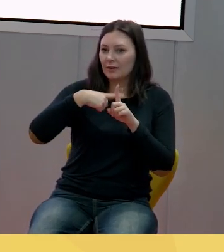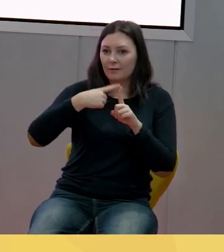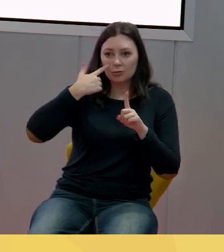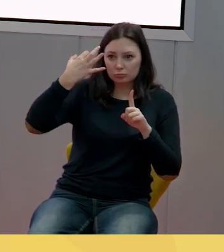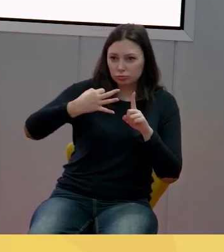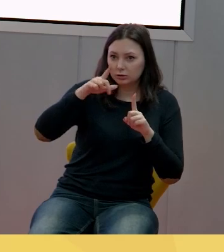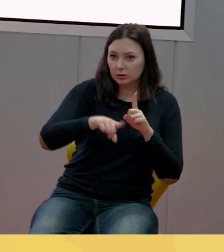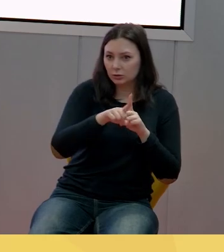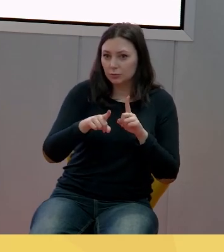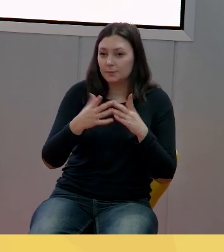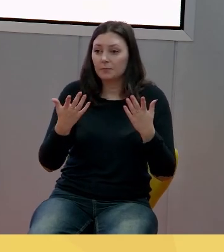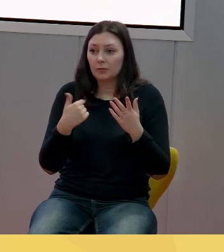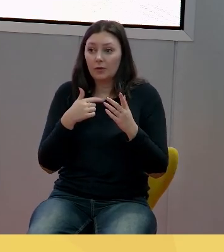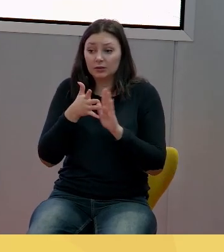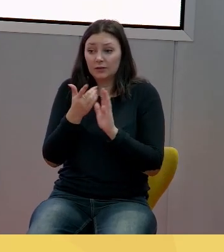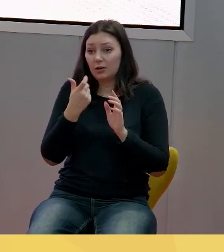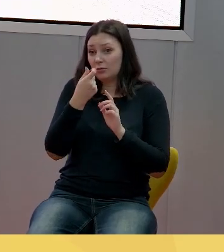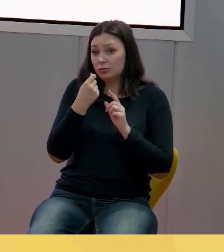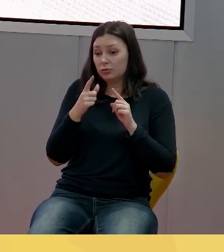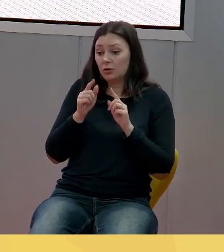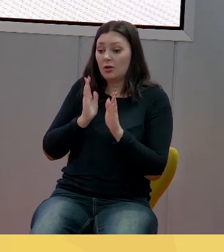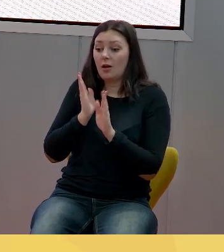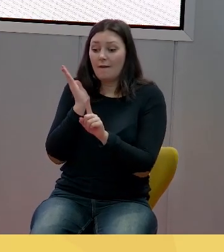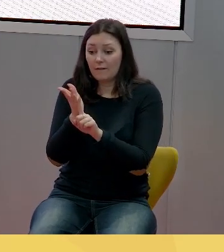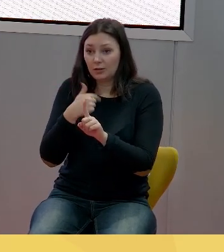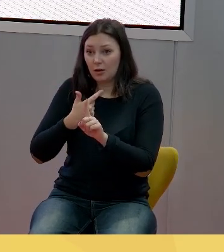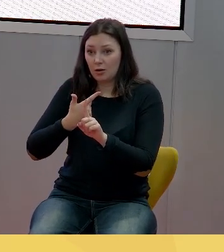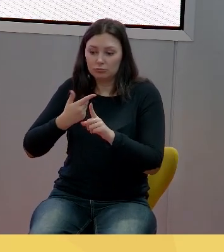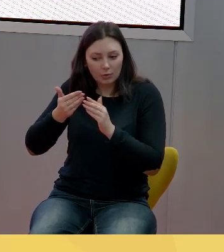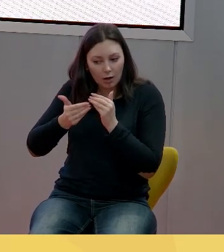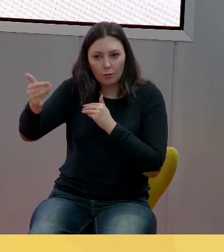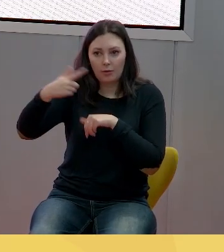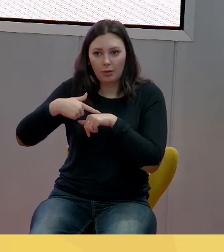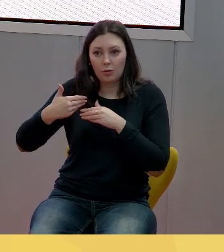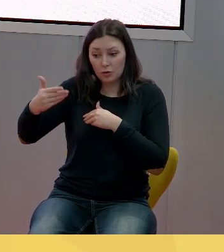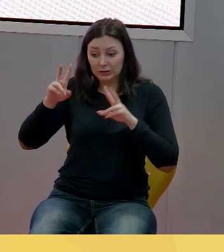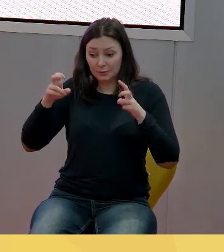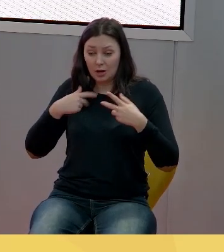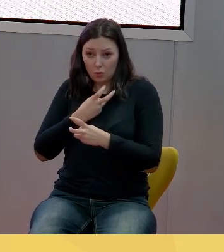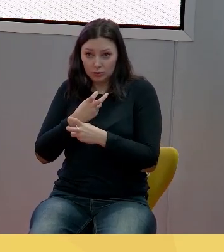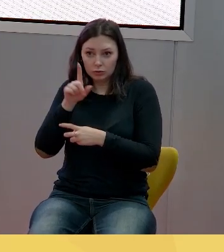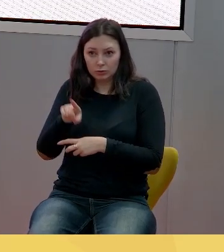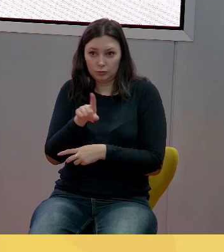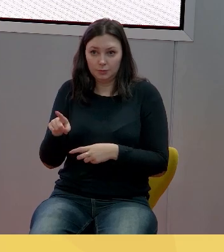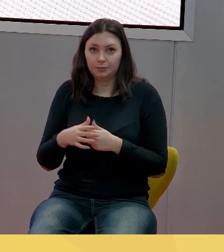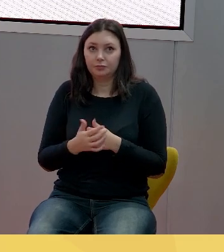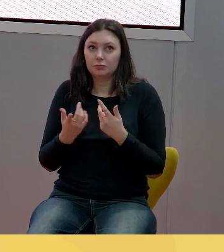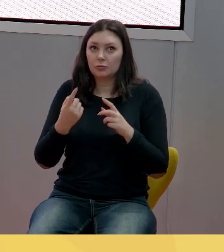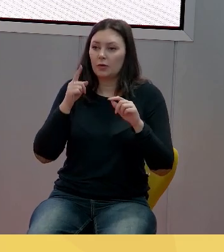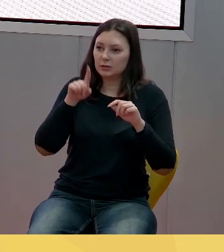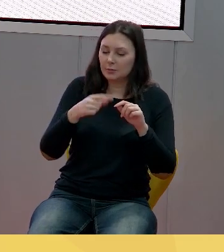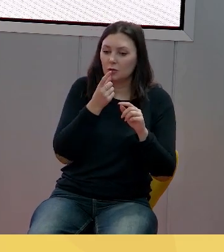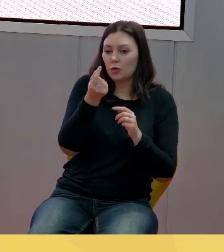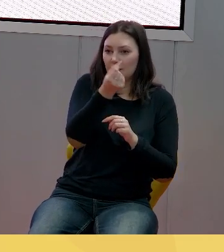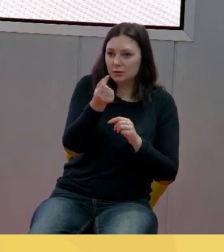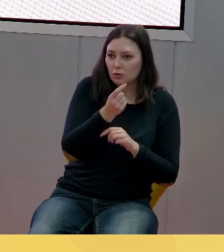la pubertad afectan a largo plazo a la densidad ósea o no? Tenemos 10 estudios, en qué condiciones se realizan, cómo se diseñan, cómo